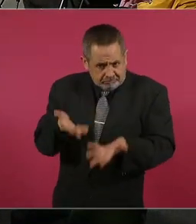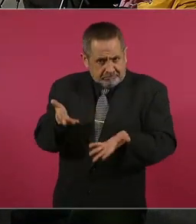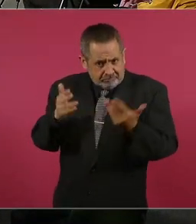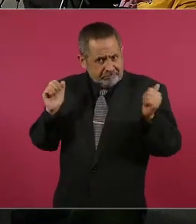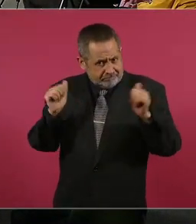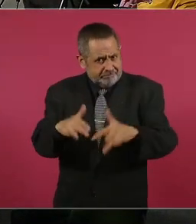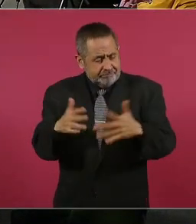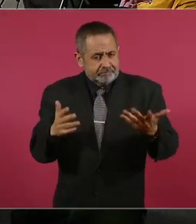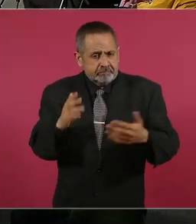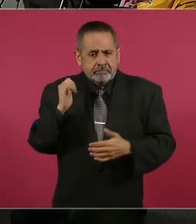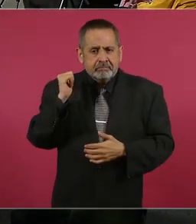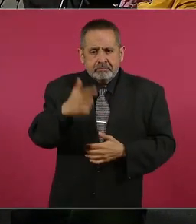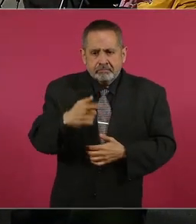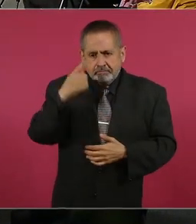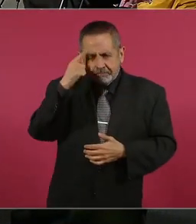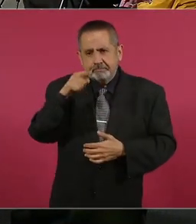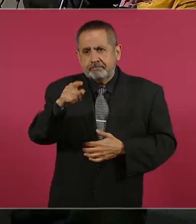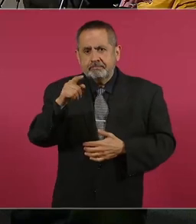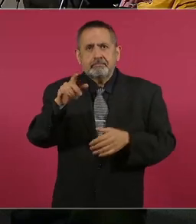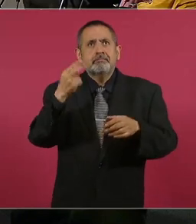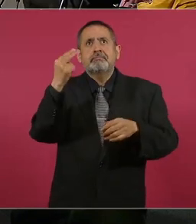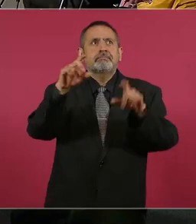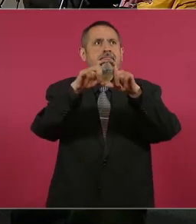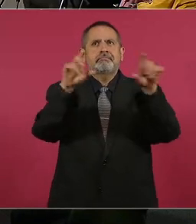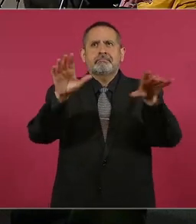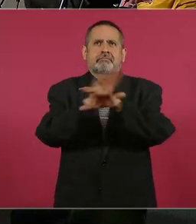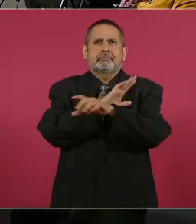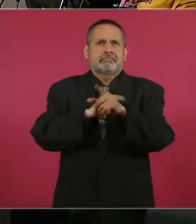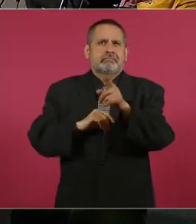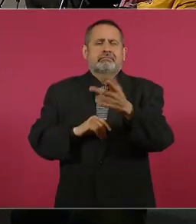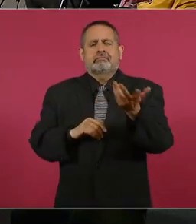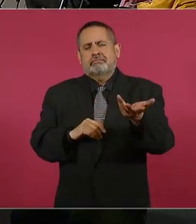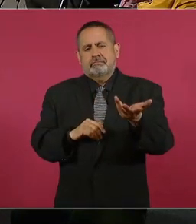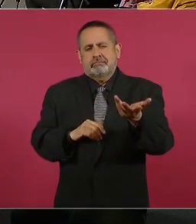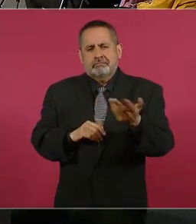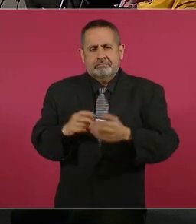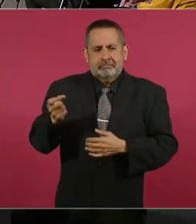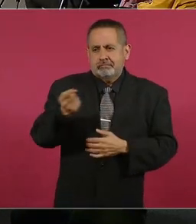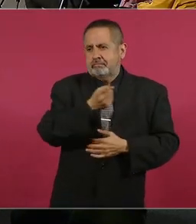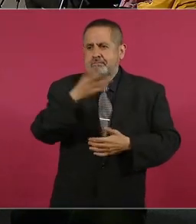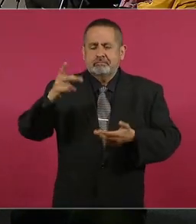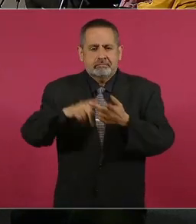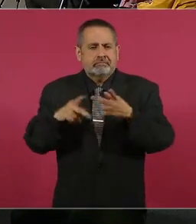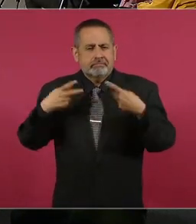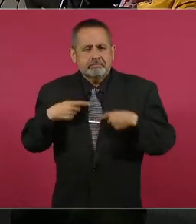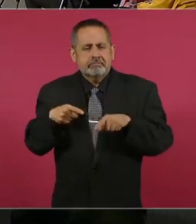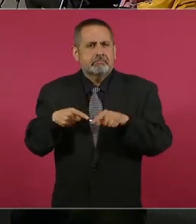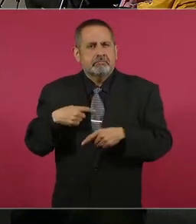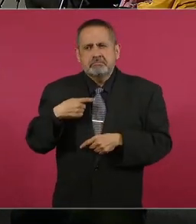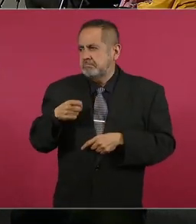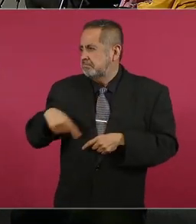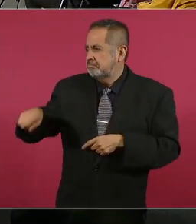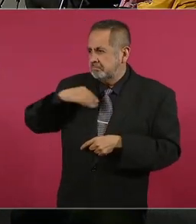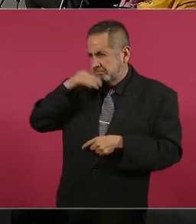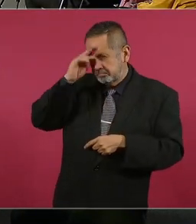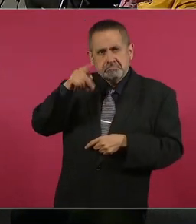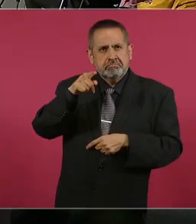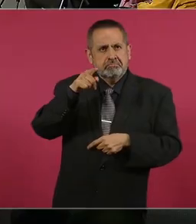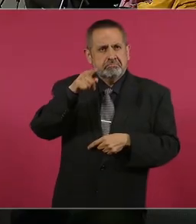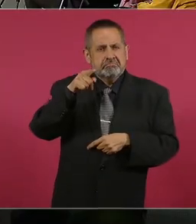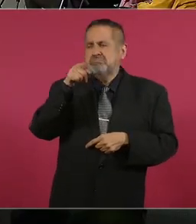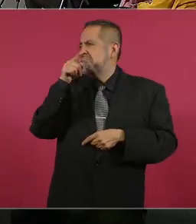pérdida, para que se le cambie el nombre, porque habrá aquellos o aquel que piense que pueda